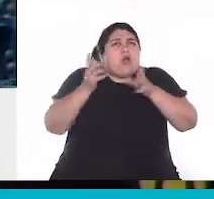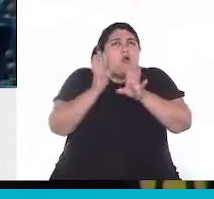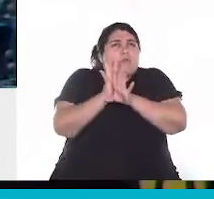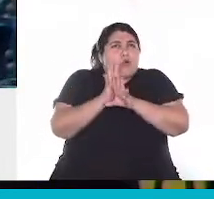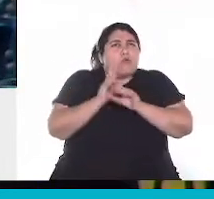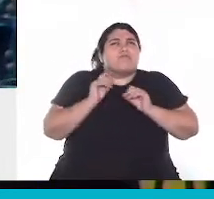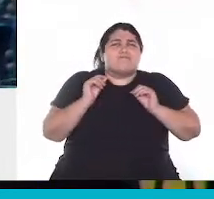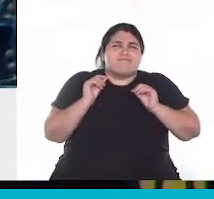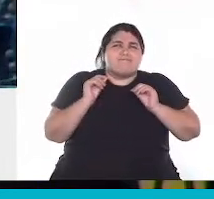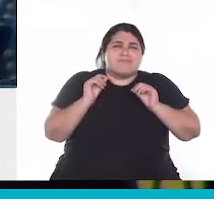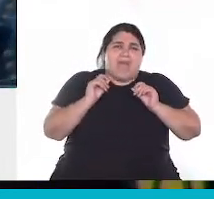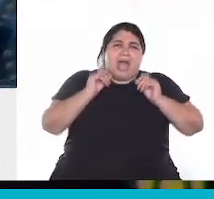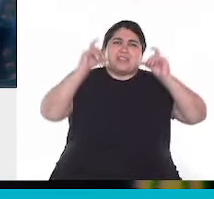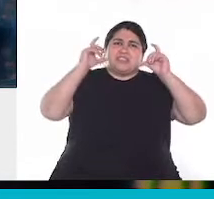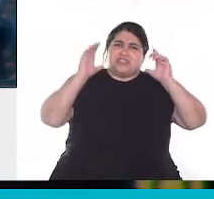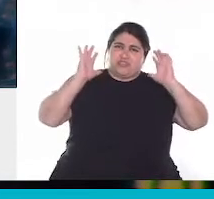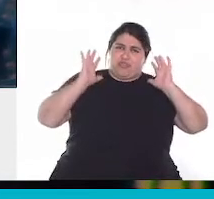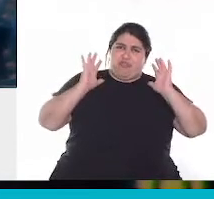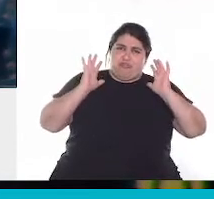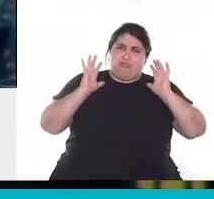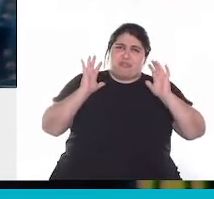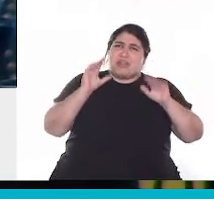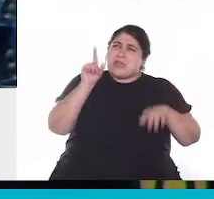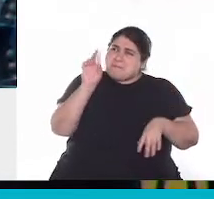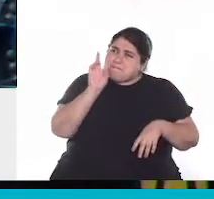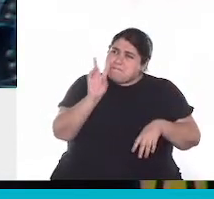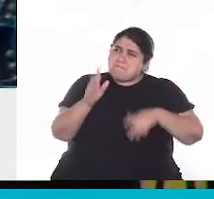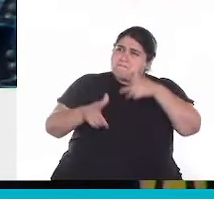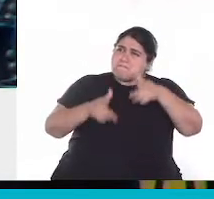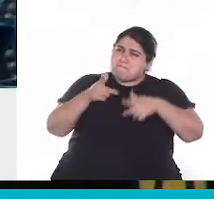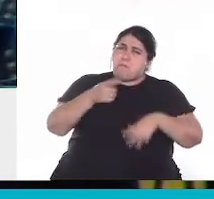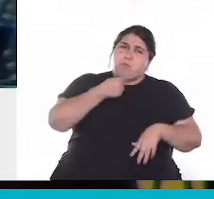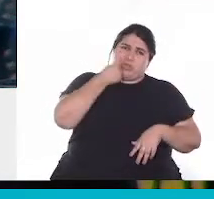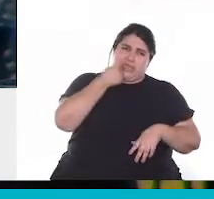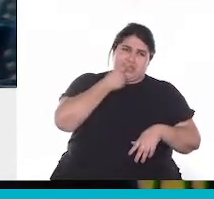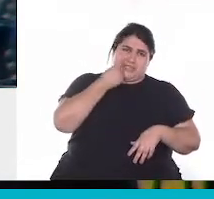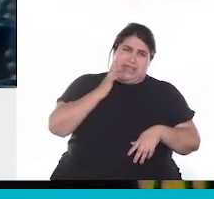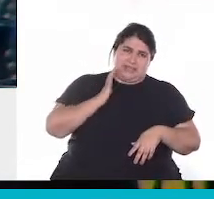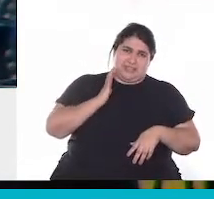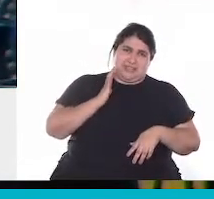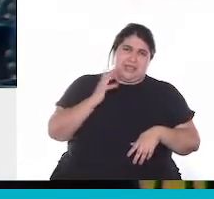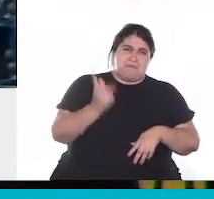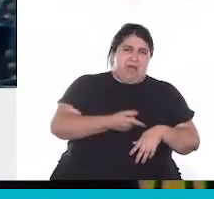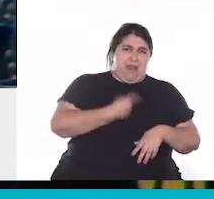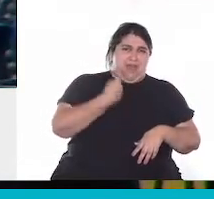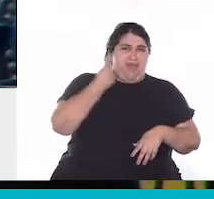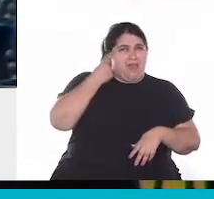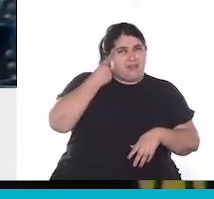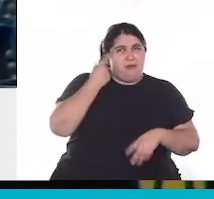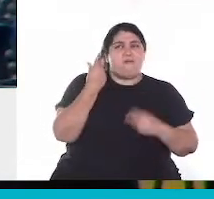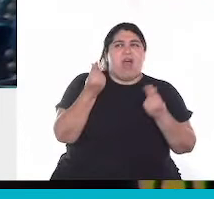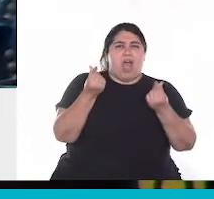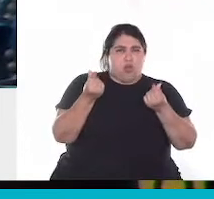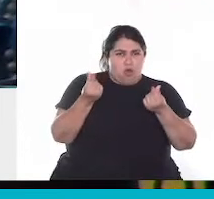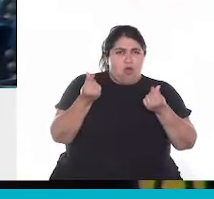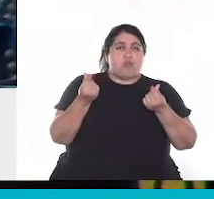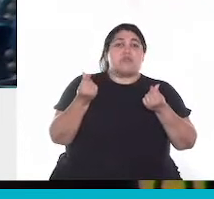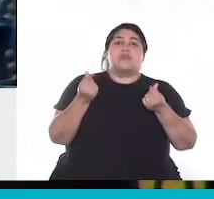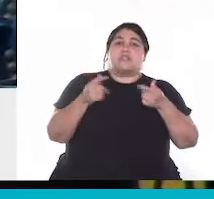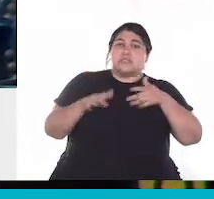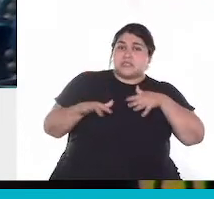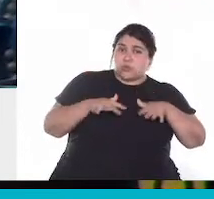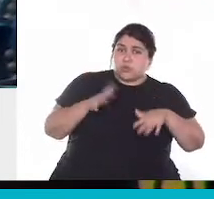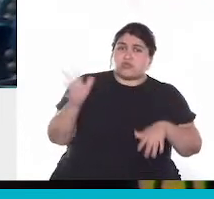que es absolutamente necesario e interesante para que podamos valorizar también con la cotidianeidad de